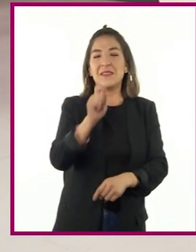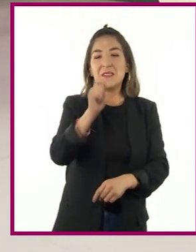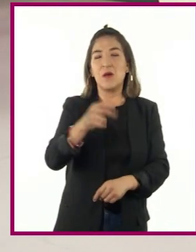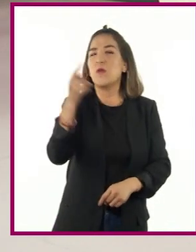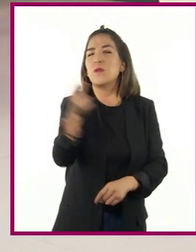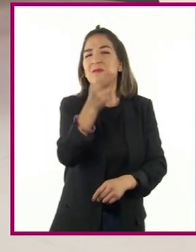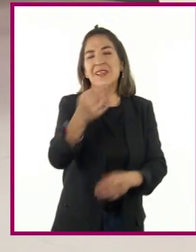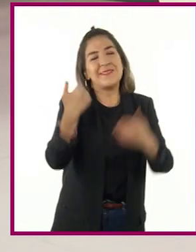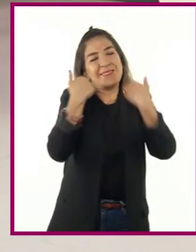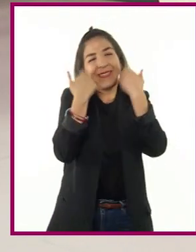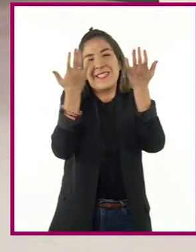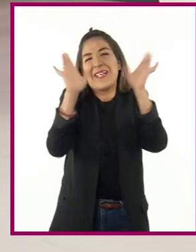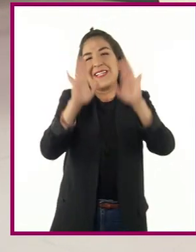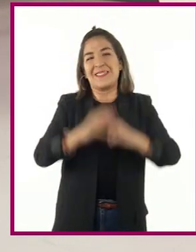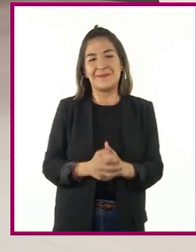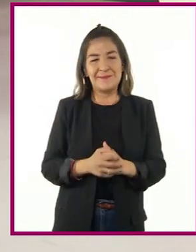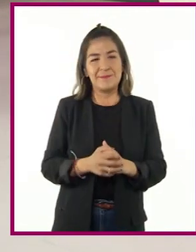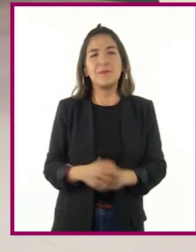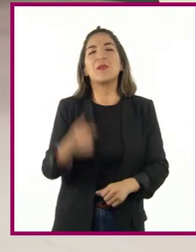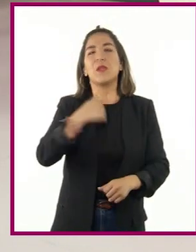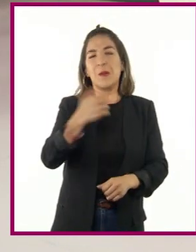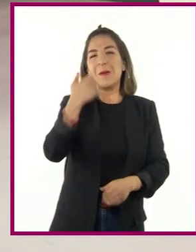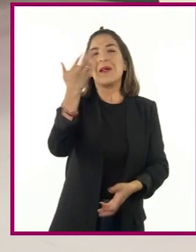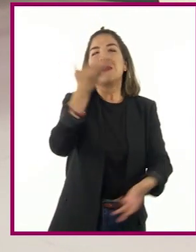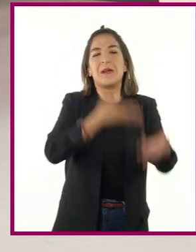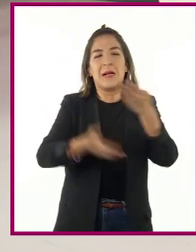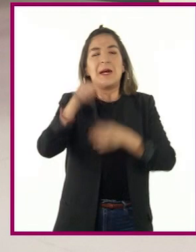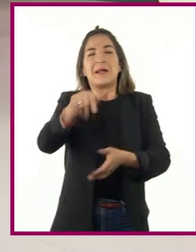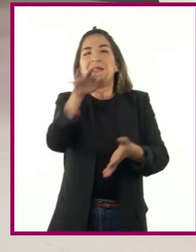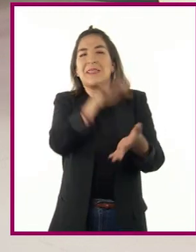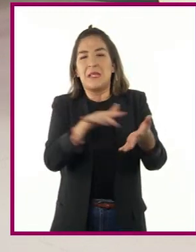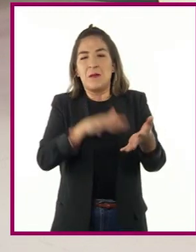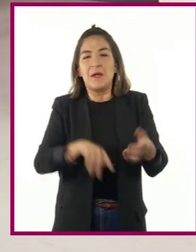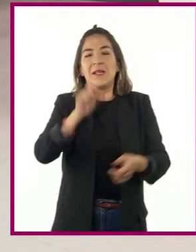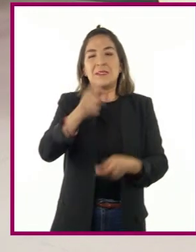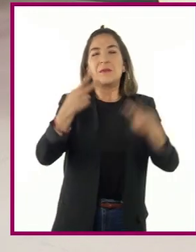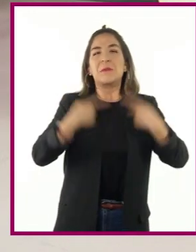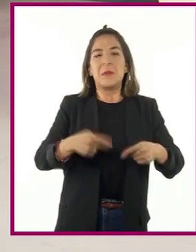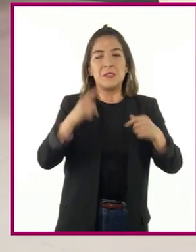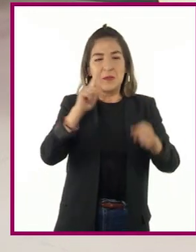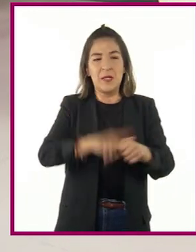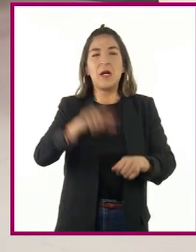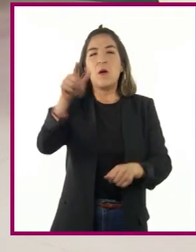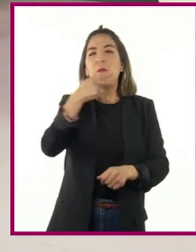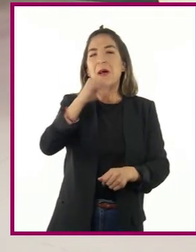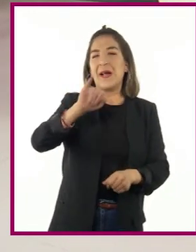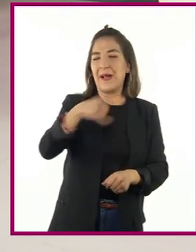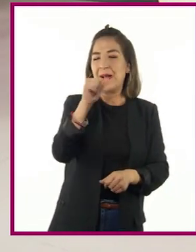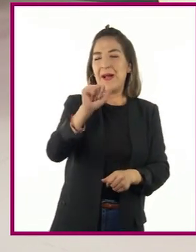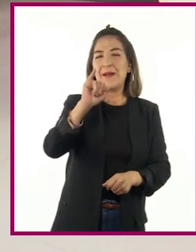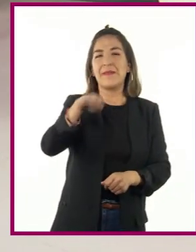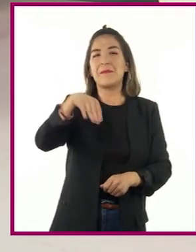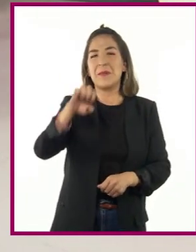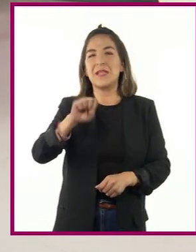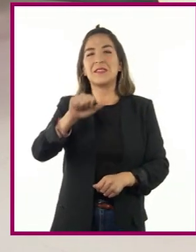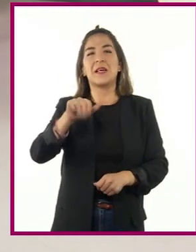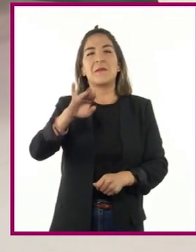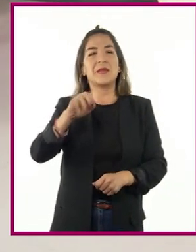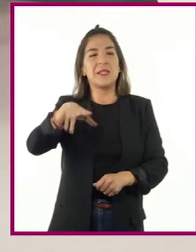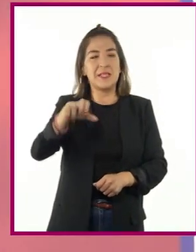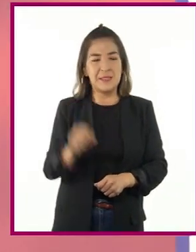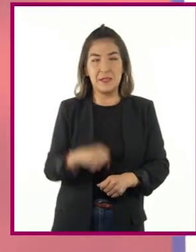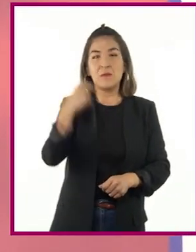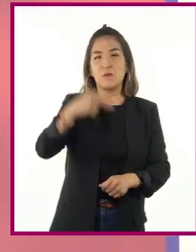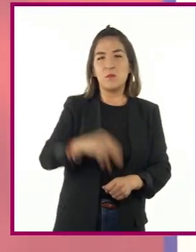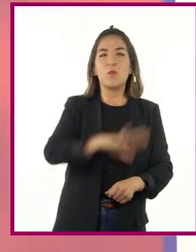ustedes quieran. Yo quisiera compartirles la lectura de un fragmento de la autobiografía de Jaime Sabines, titulada Morir